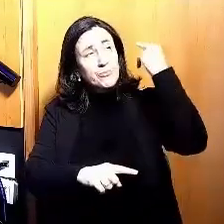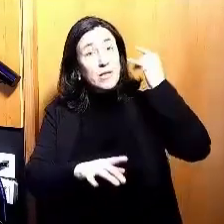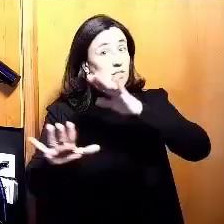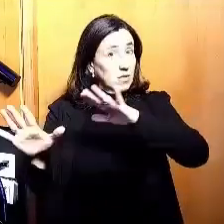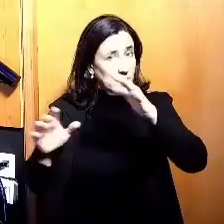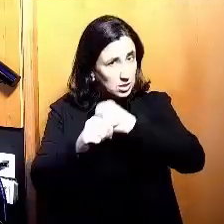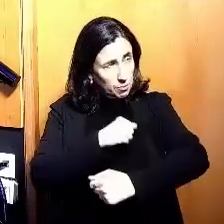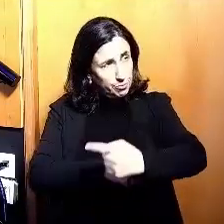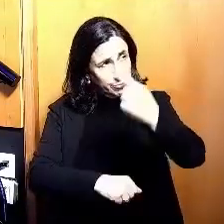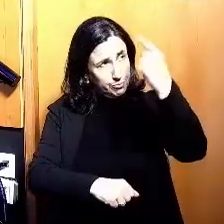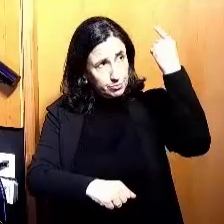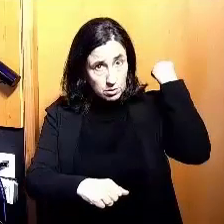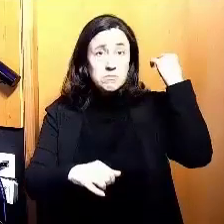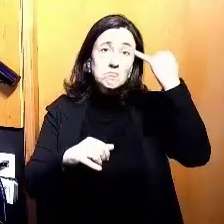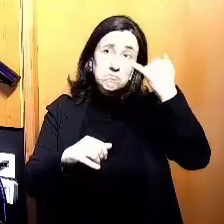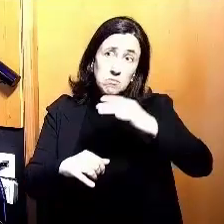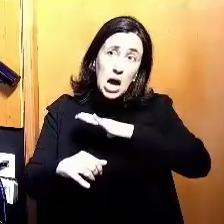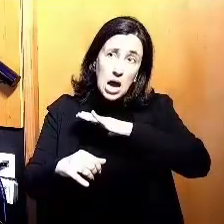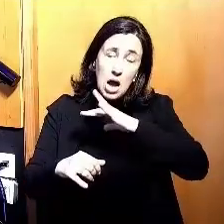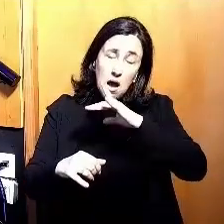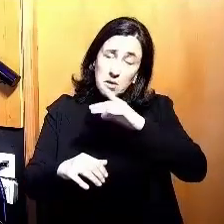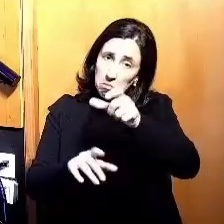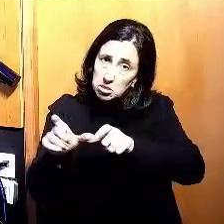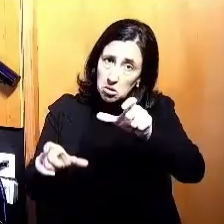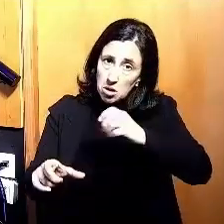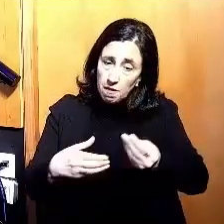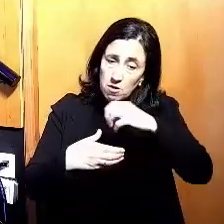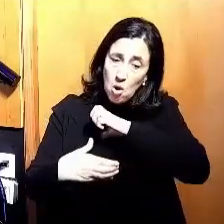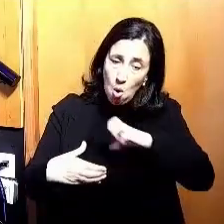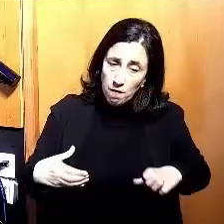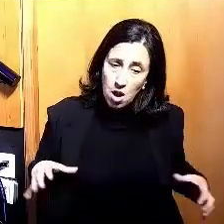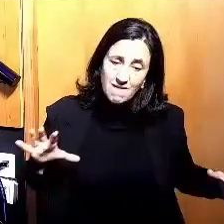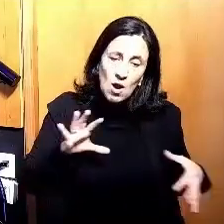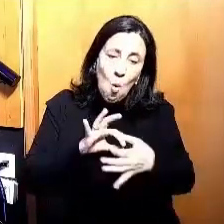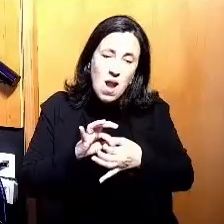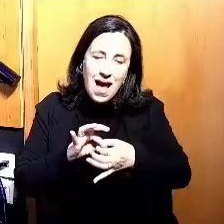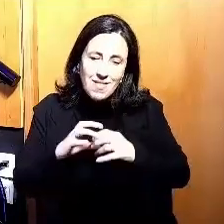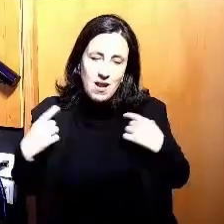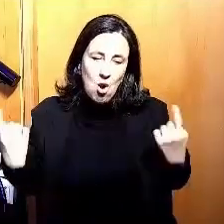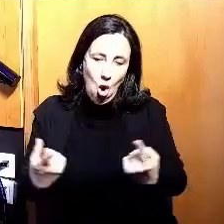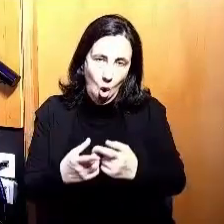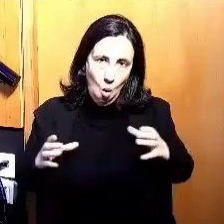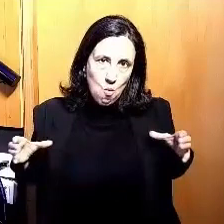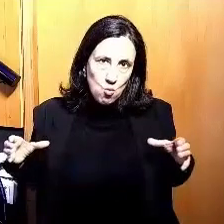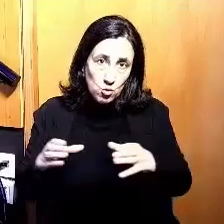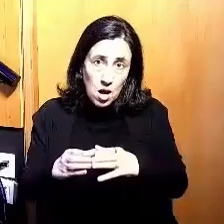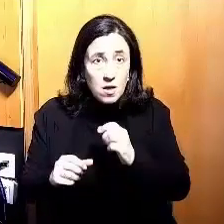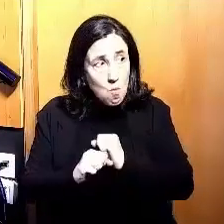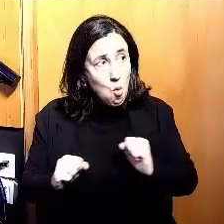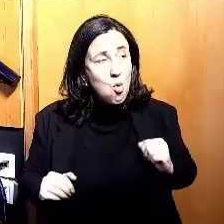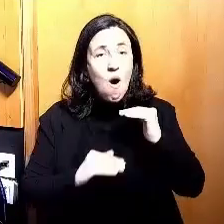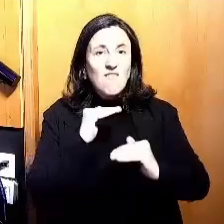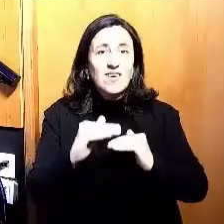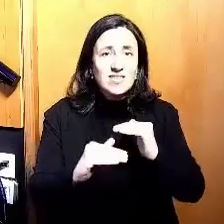10 años, sí había gente de gobierno que era parte de la comunidad y que avanzó en